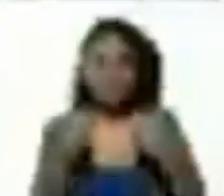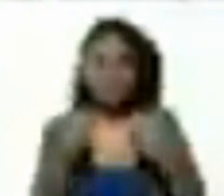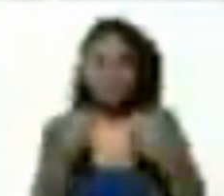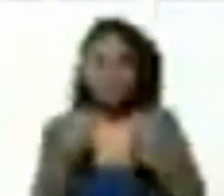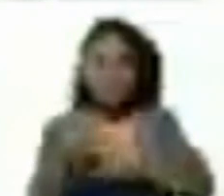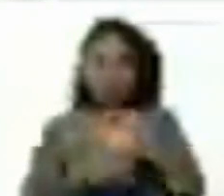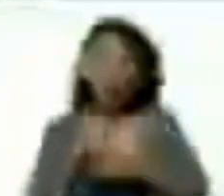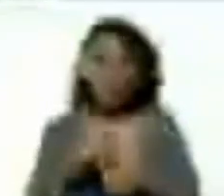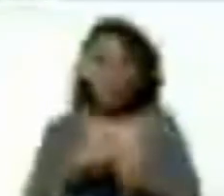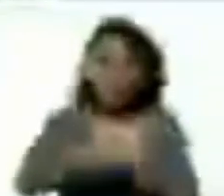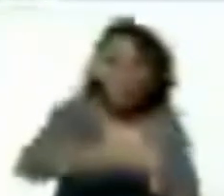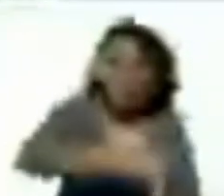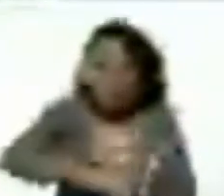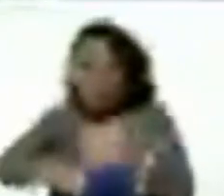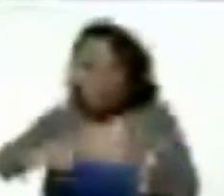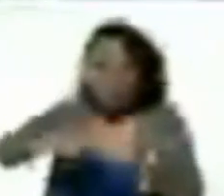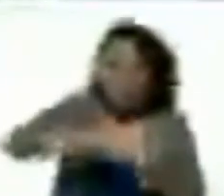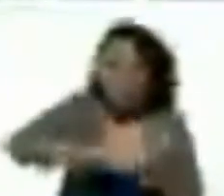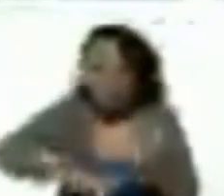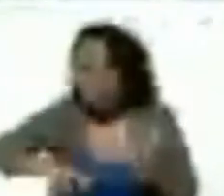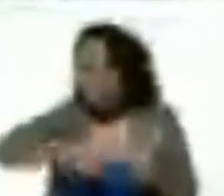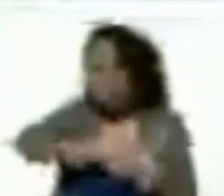digamos, desenterrar la subestación,